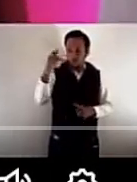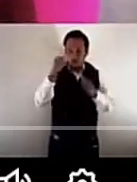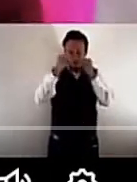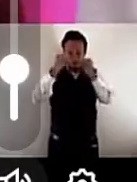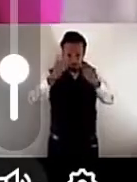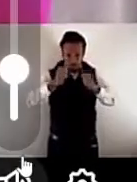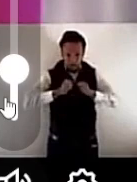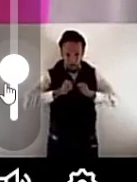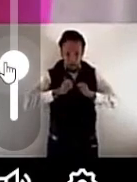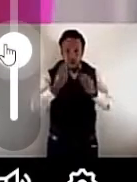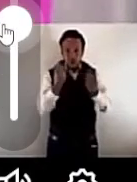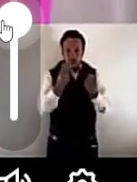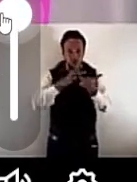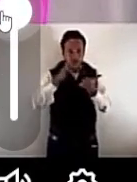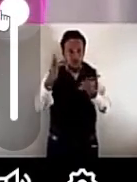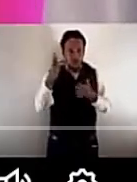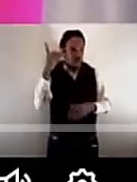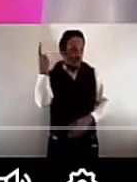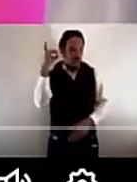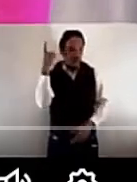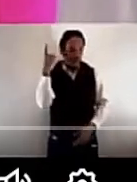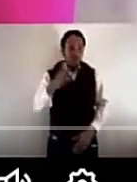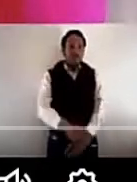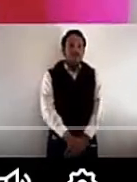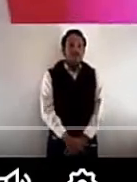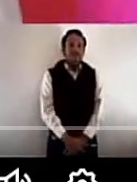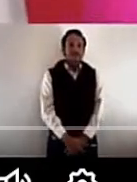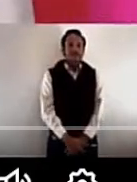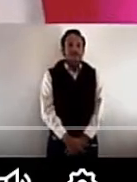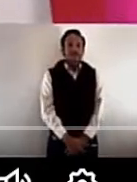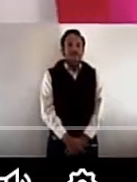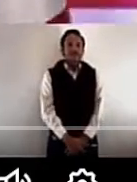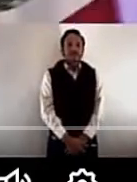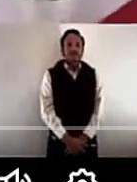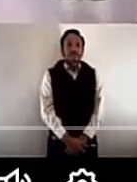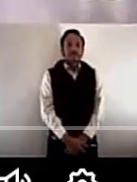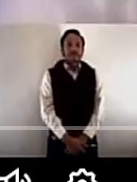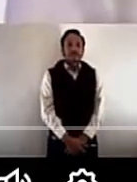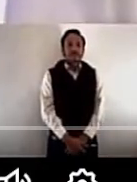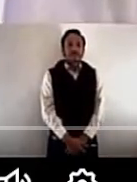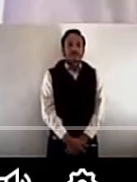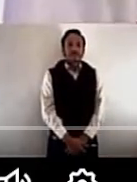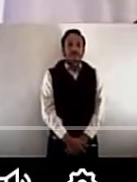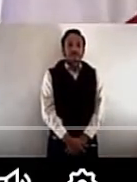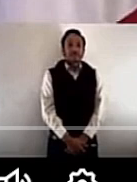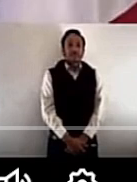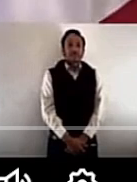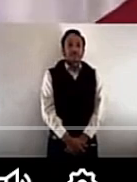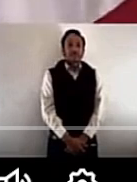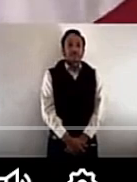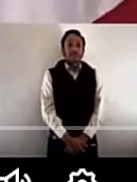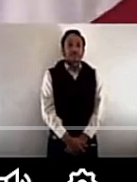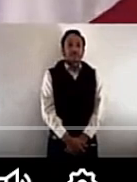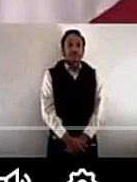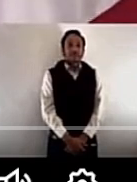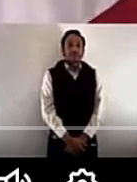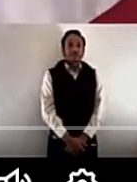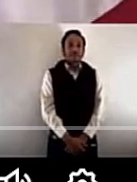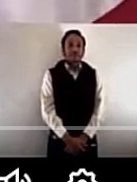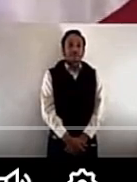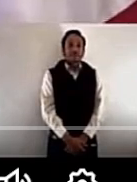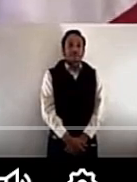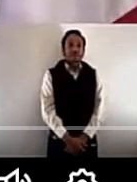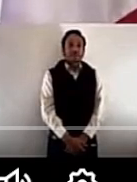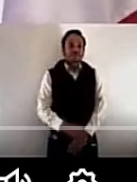es formidable que el frente amplio logre a través de sus distintos representantes